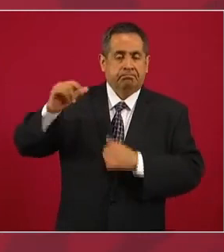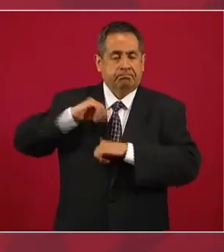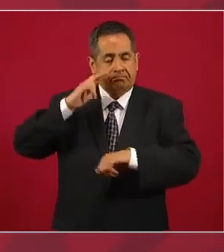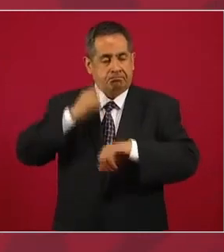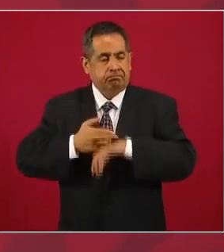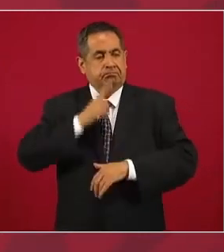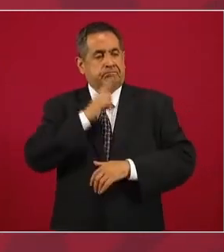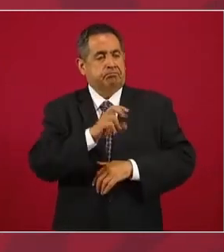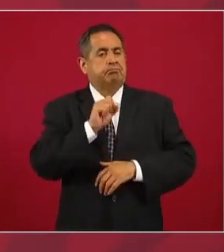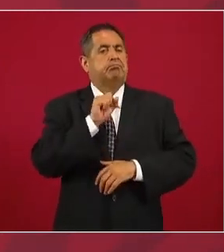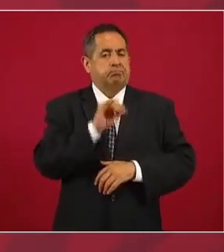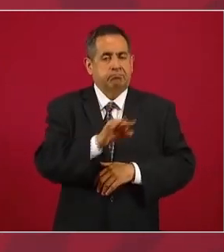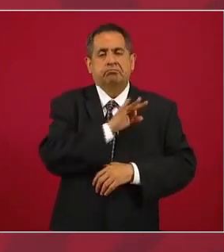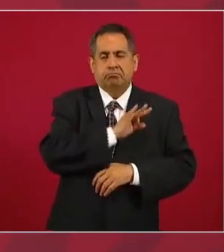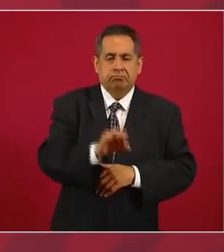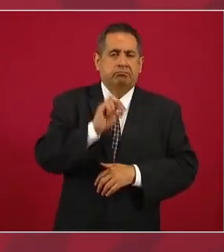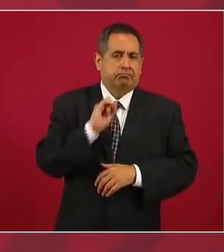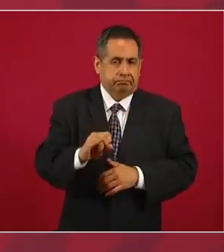¿sí?